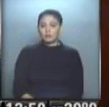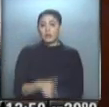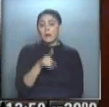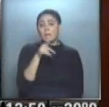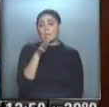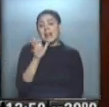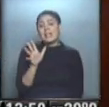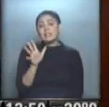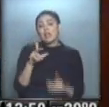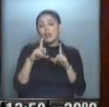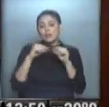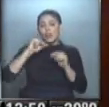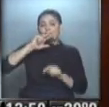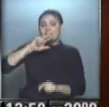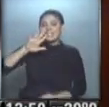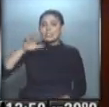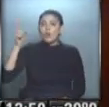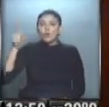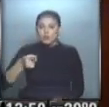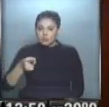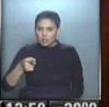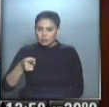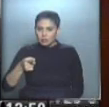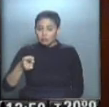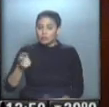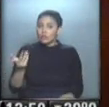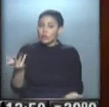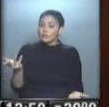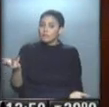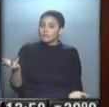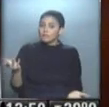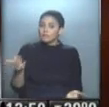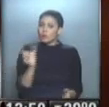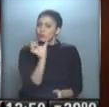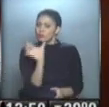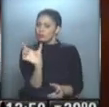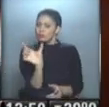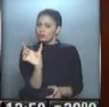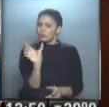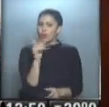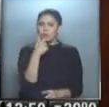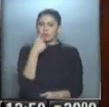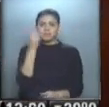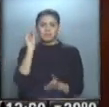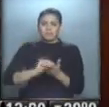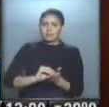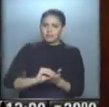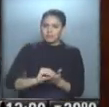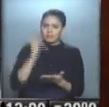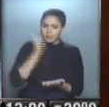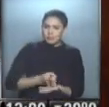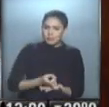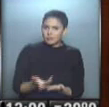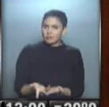Parecería que el número, el 35% porcentual, es un porcentual fijado arbitrariamente. En realidad lo